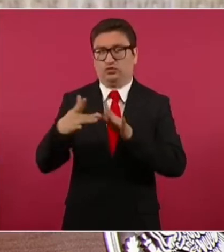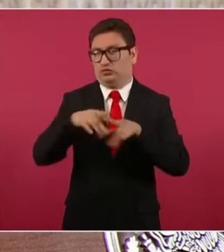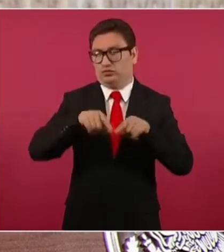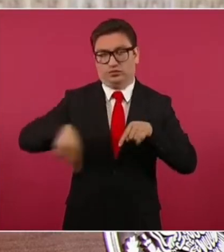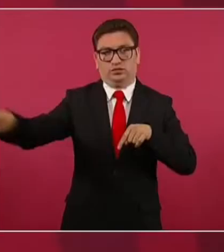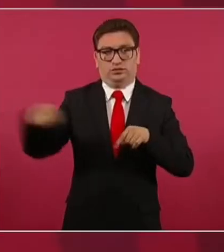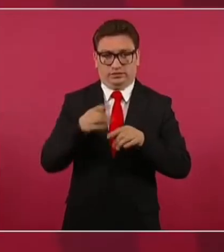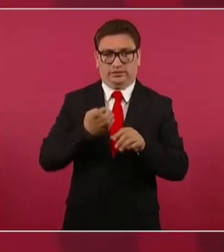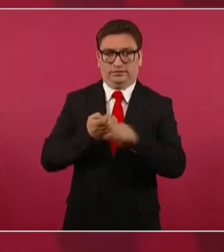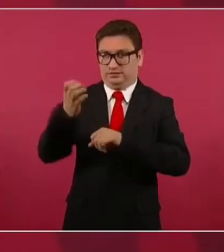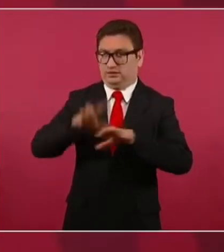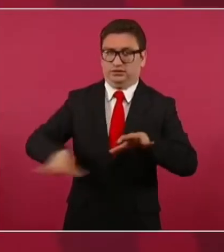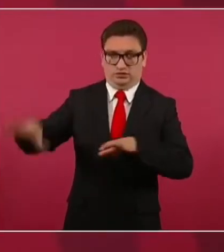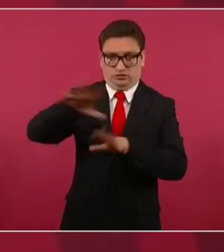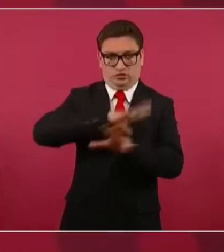completamente al Estado,